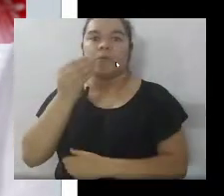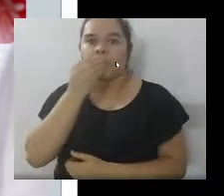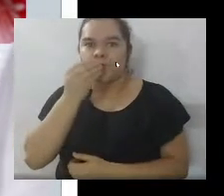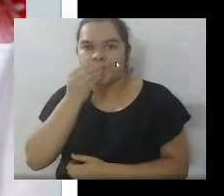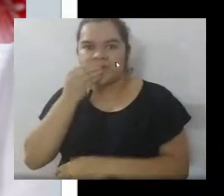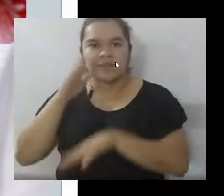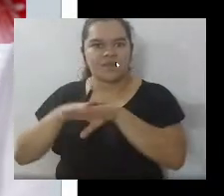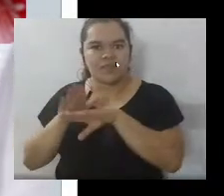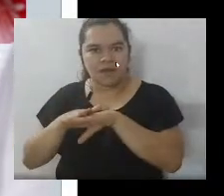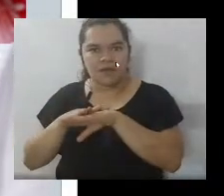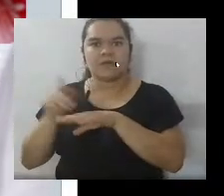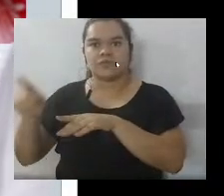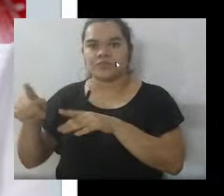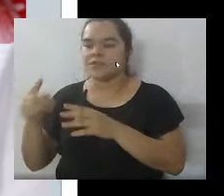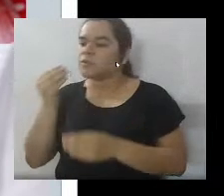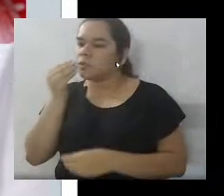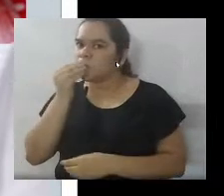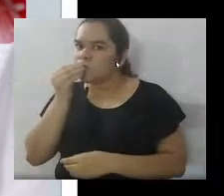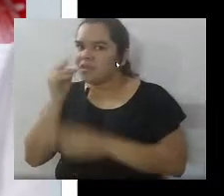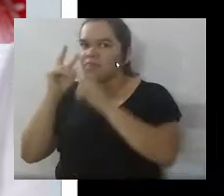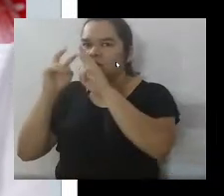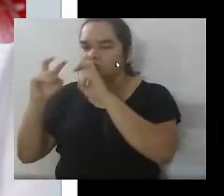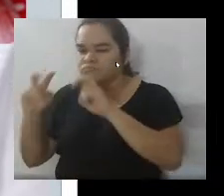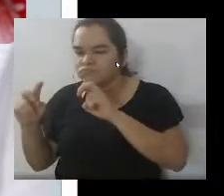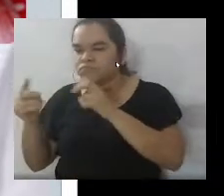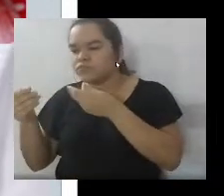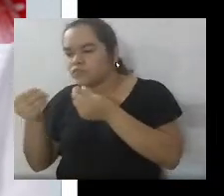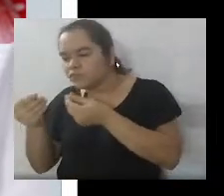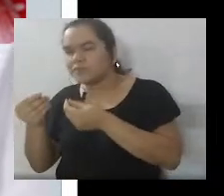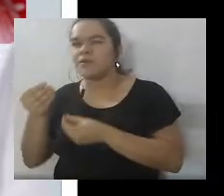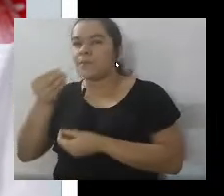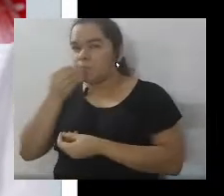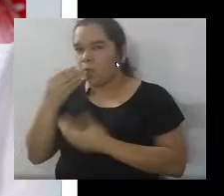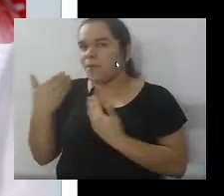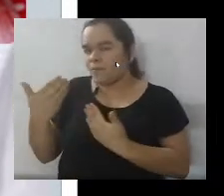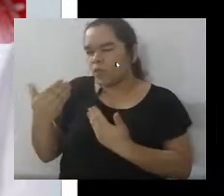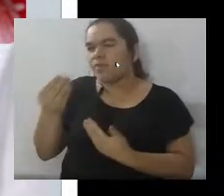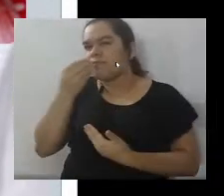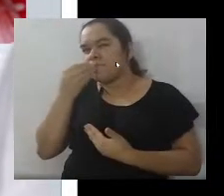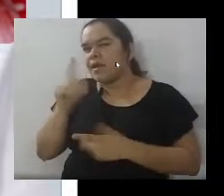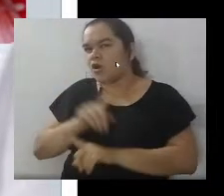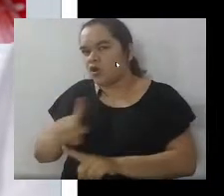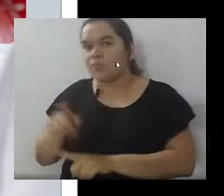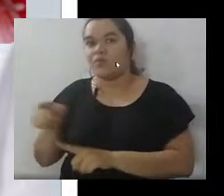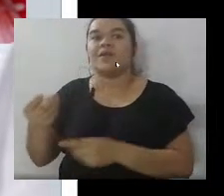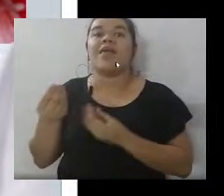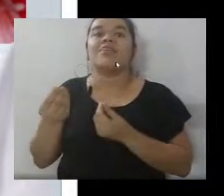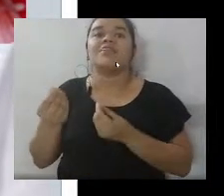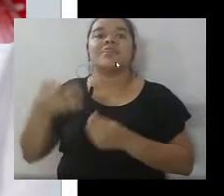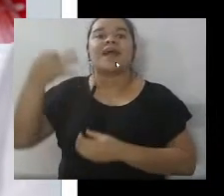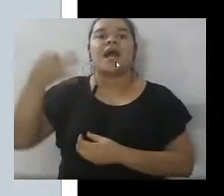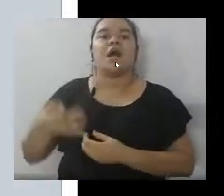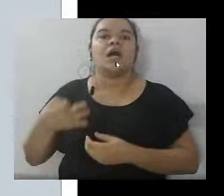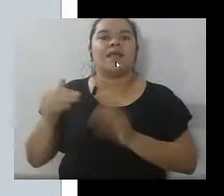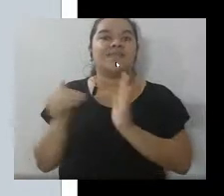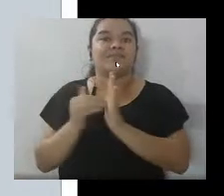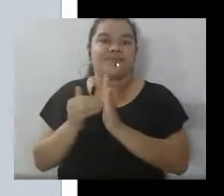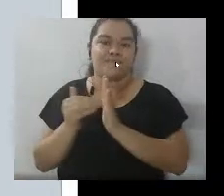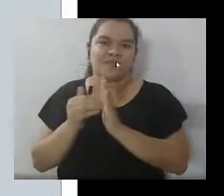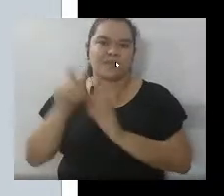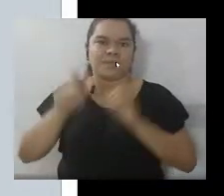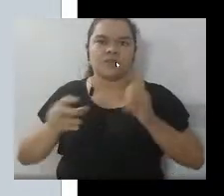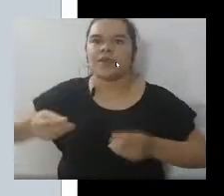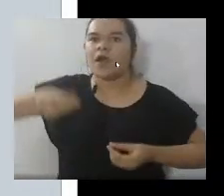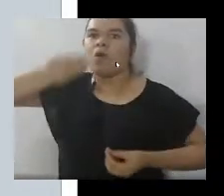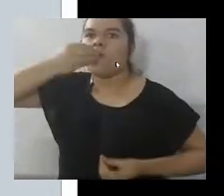alimentos, con un ingeniero químico, trabajando en esta área de certificación de la calidad de los alimentos que los